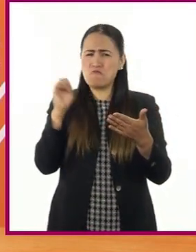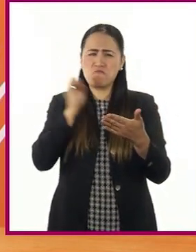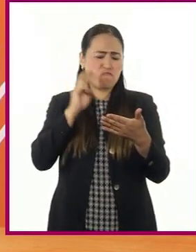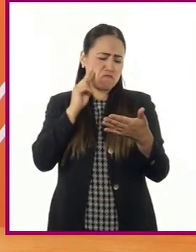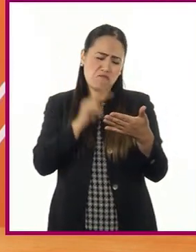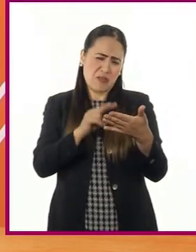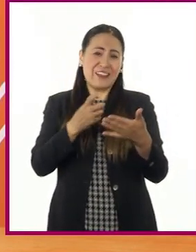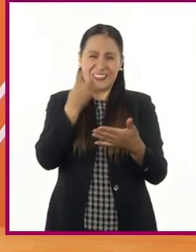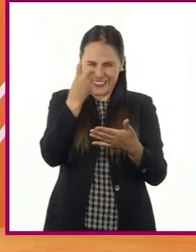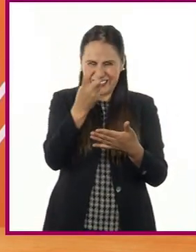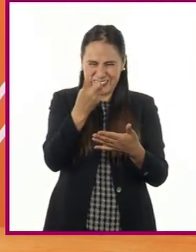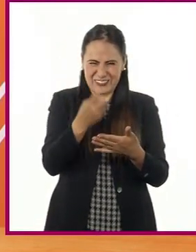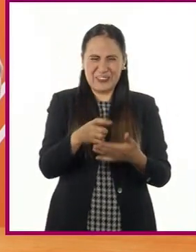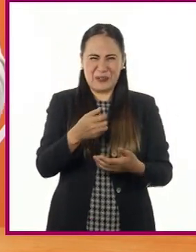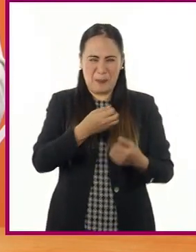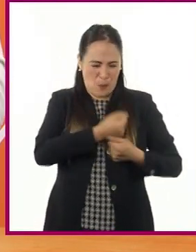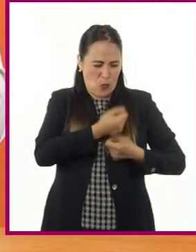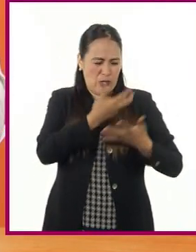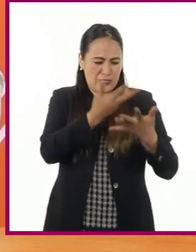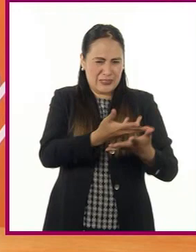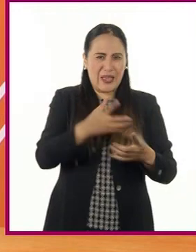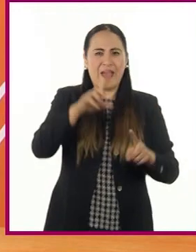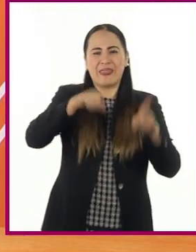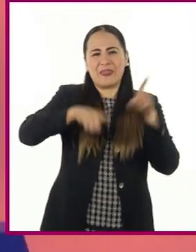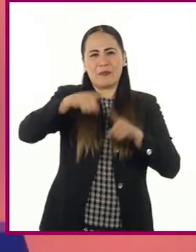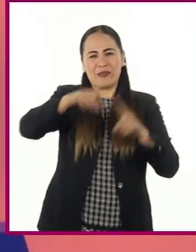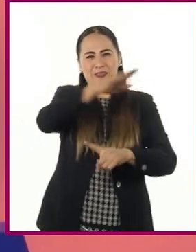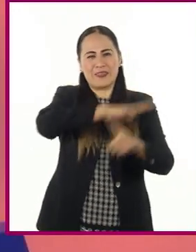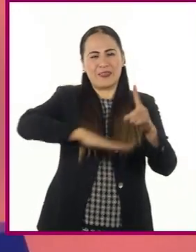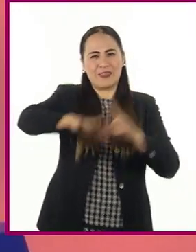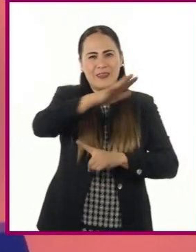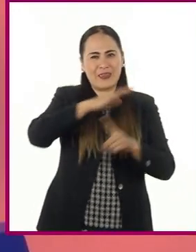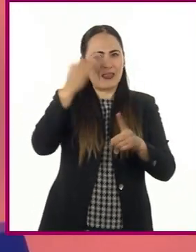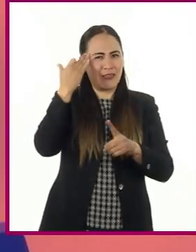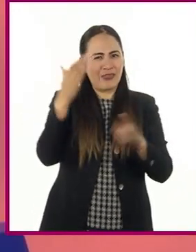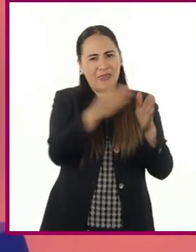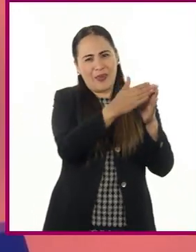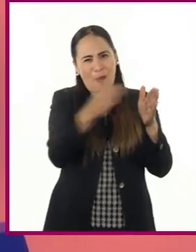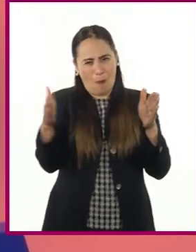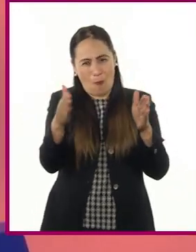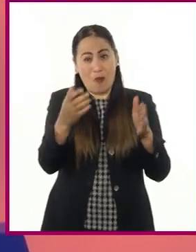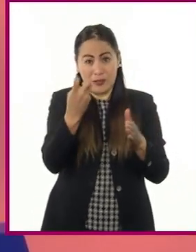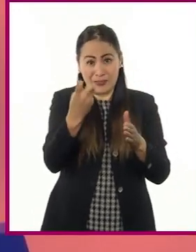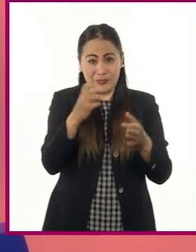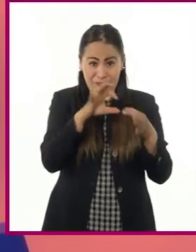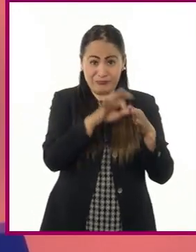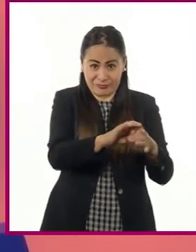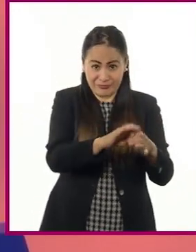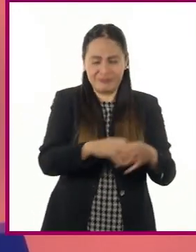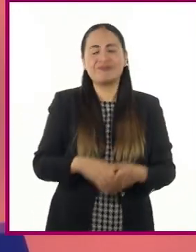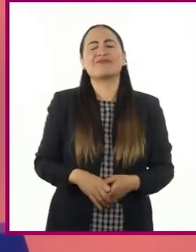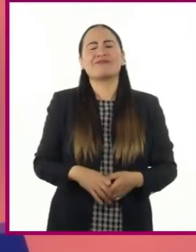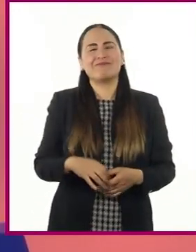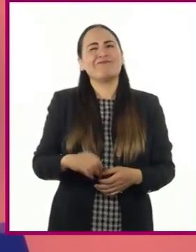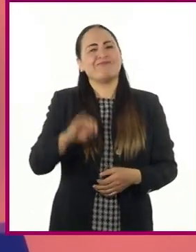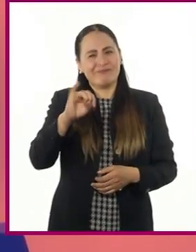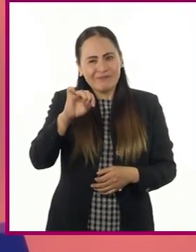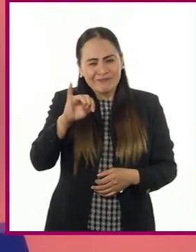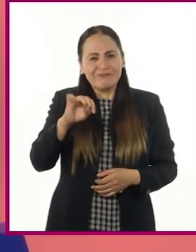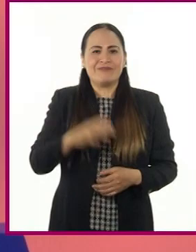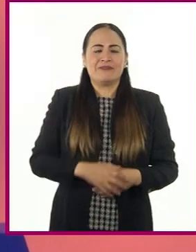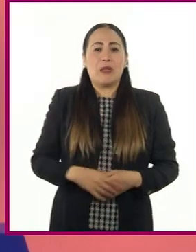la poesía responde a su contexto histórico? Veo, profesora, ya me queda más claro. No es que